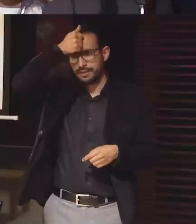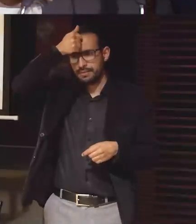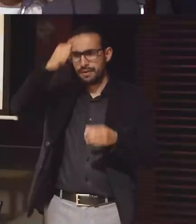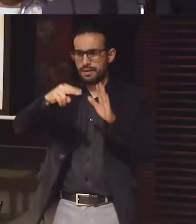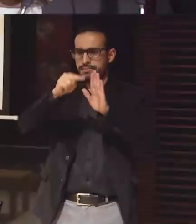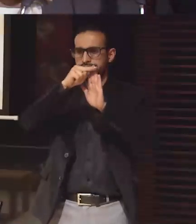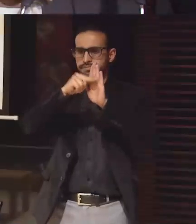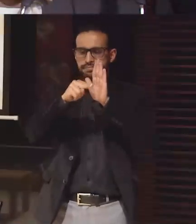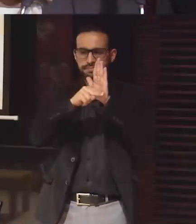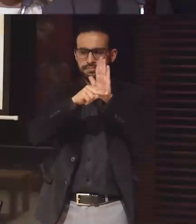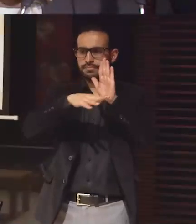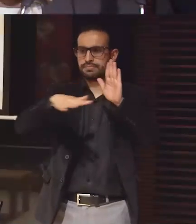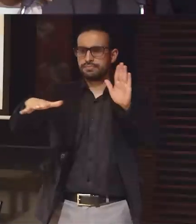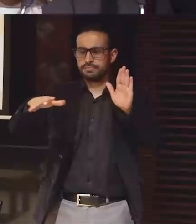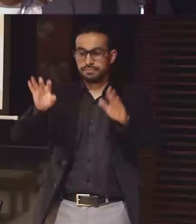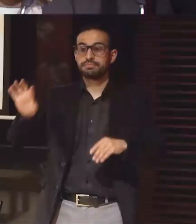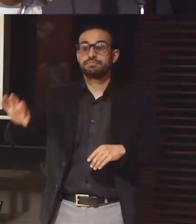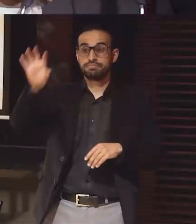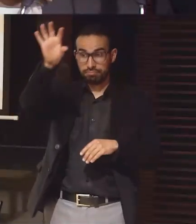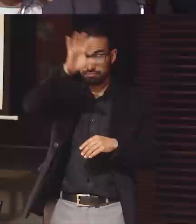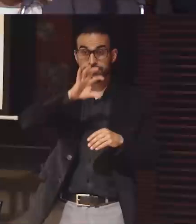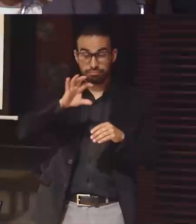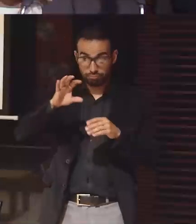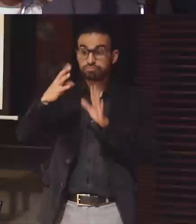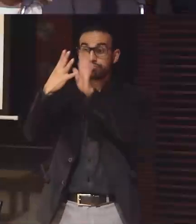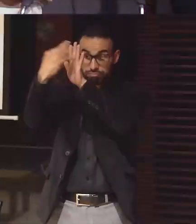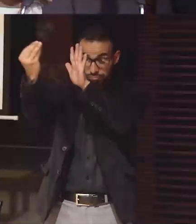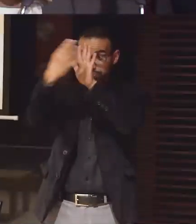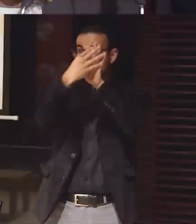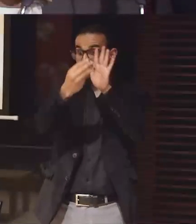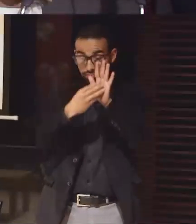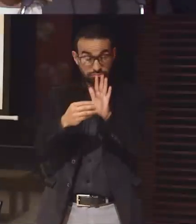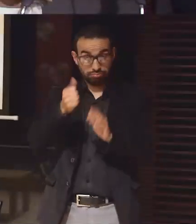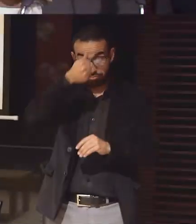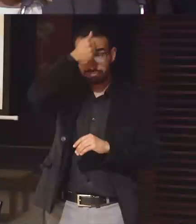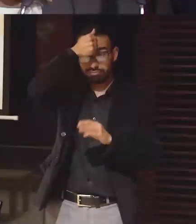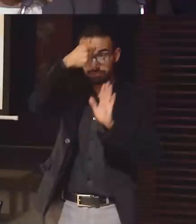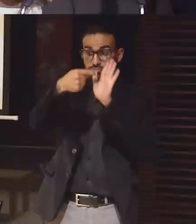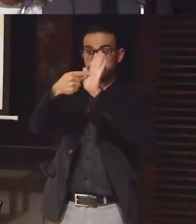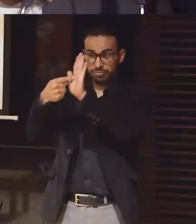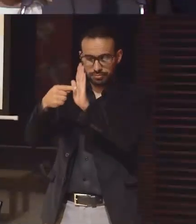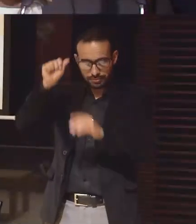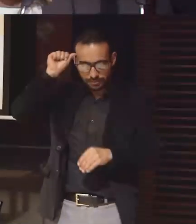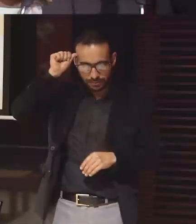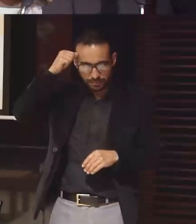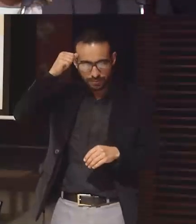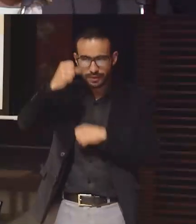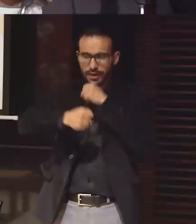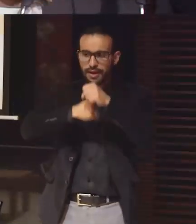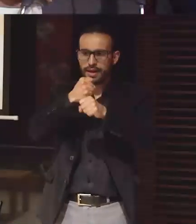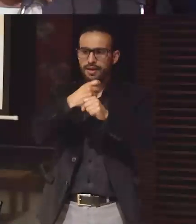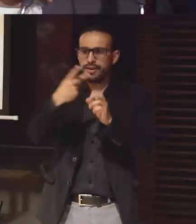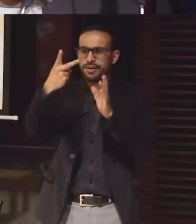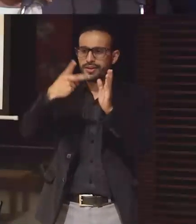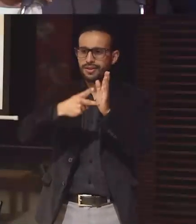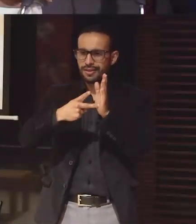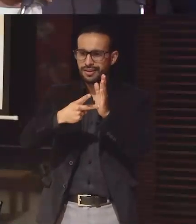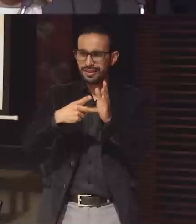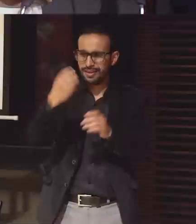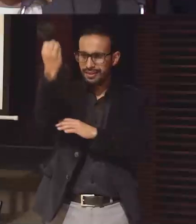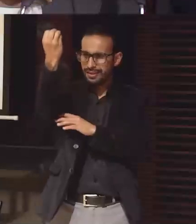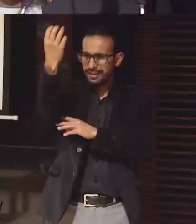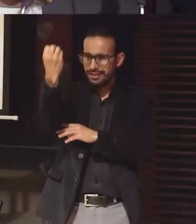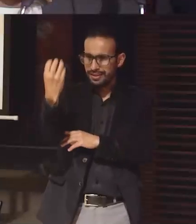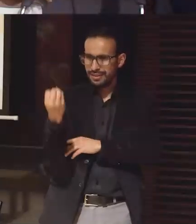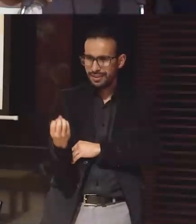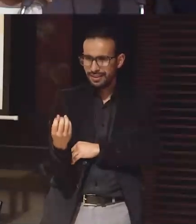de Colombia en el mundo. Y si ustedes recuerdan, en el año 2000, en los semáforos, la